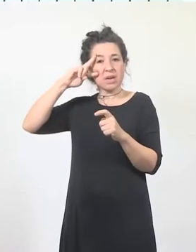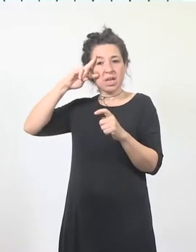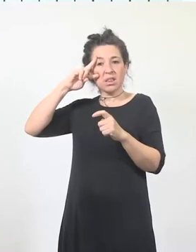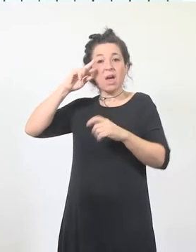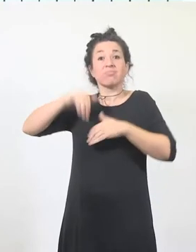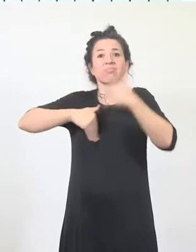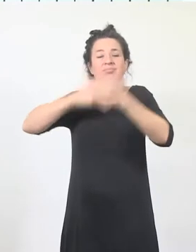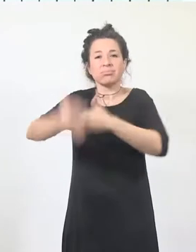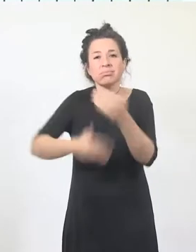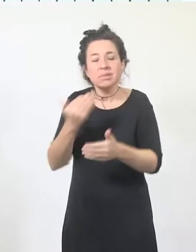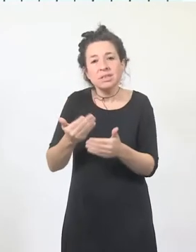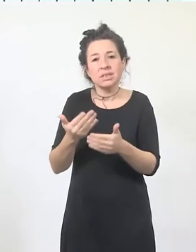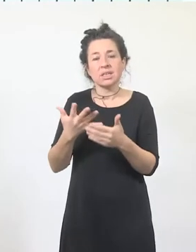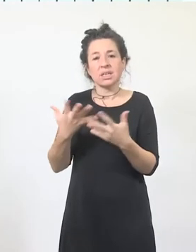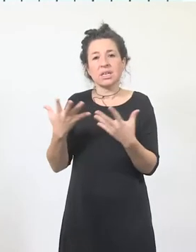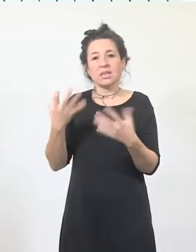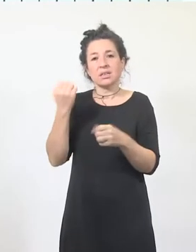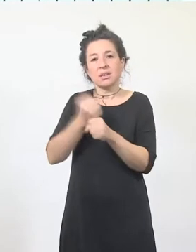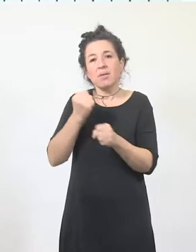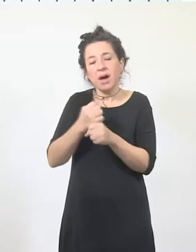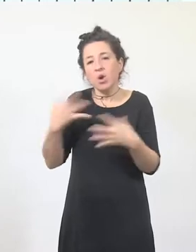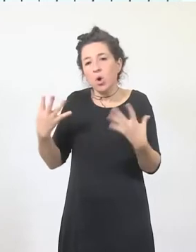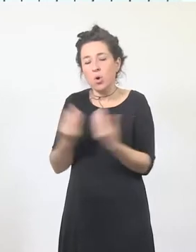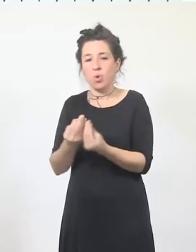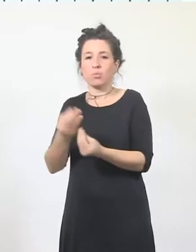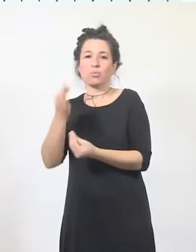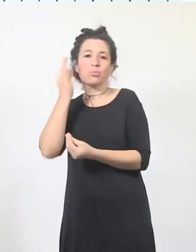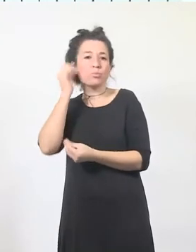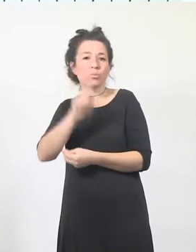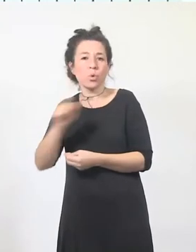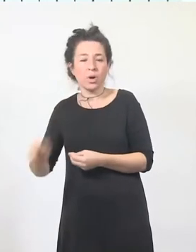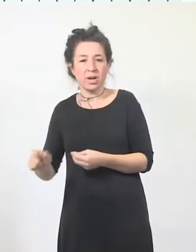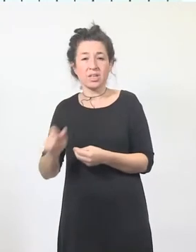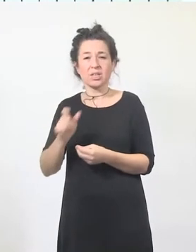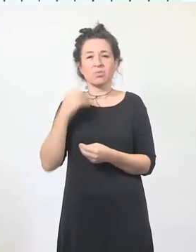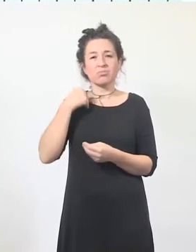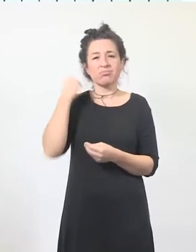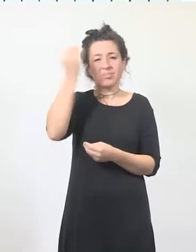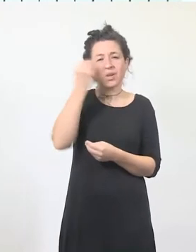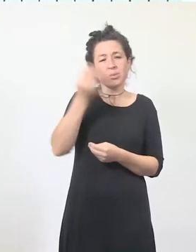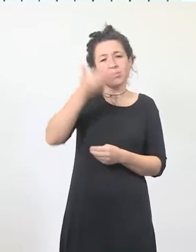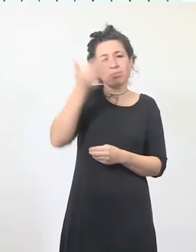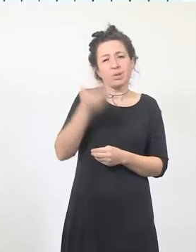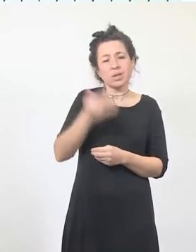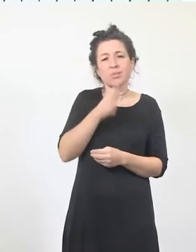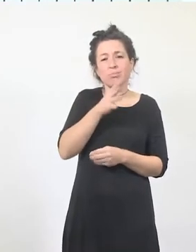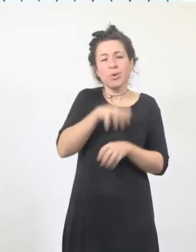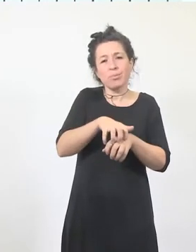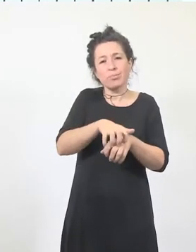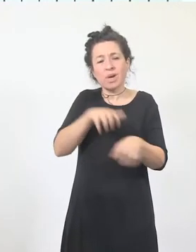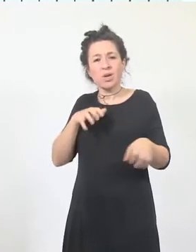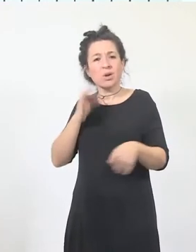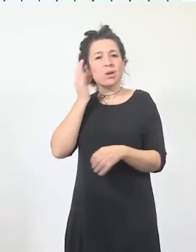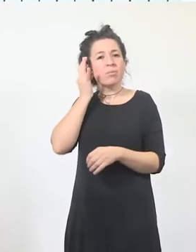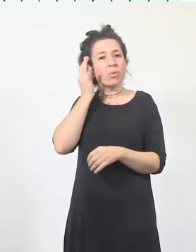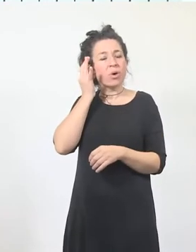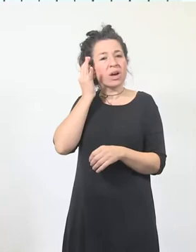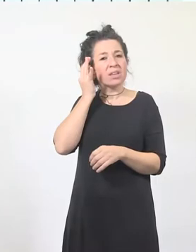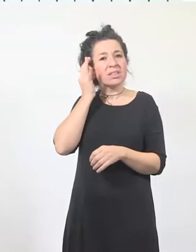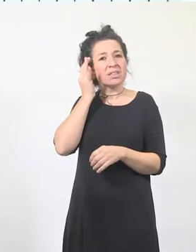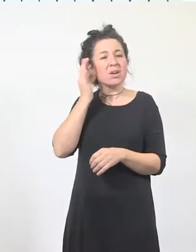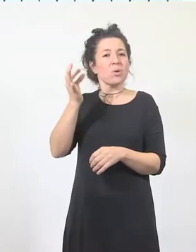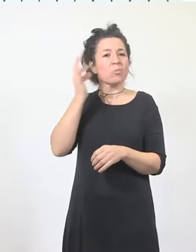experiencia y trabajar con las mujeres. Yo creo que ha sido muy importante porque la mayoría de esas mujeres son